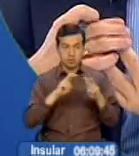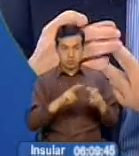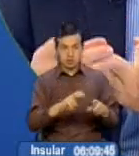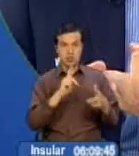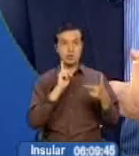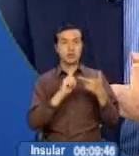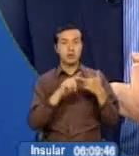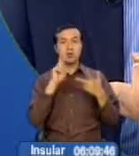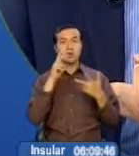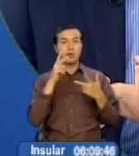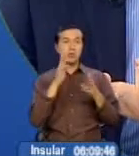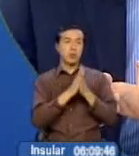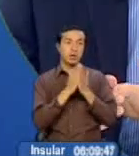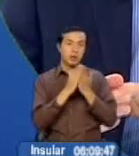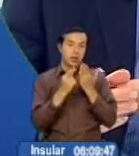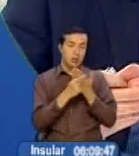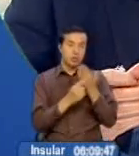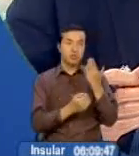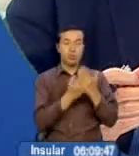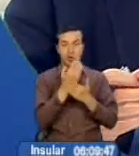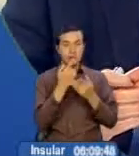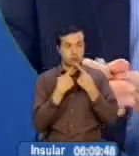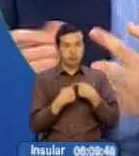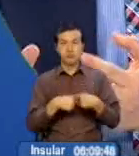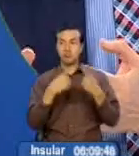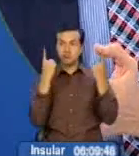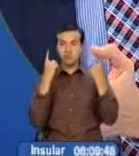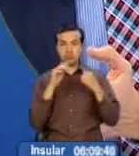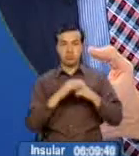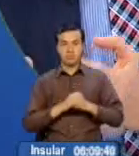en cuanto a la investigación y cuanto a publicaciones. Entonces,